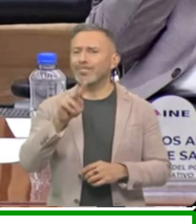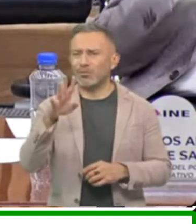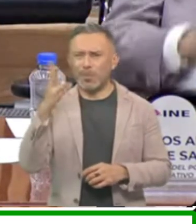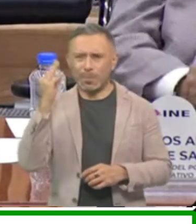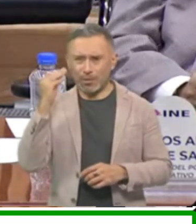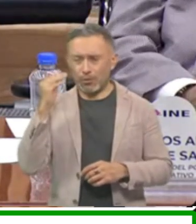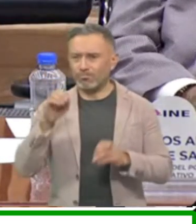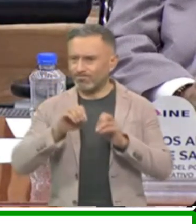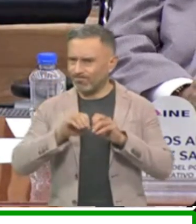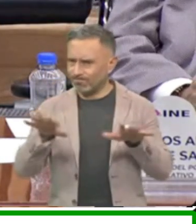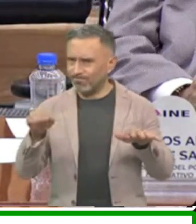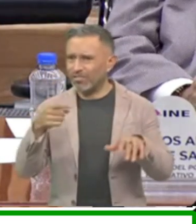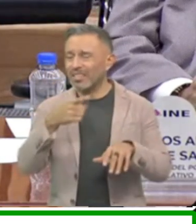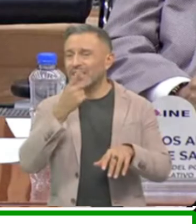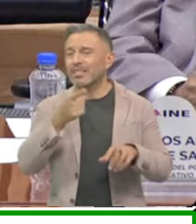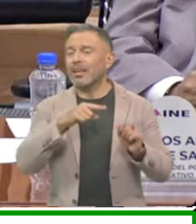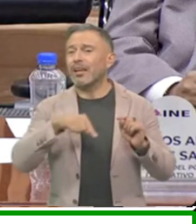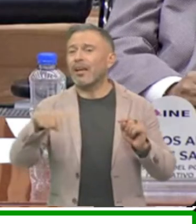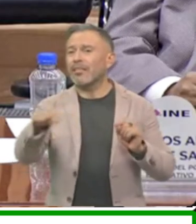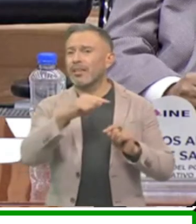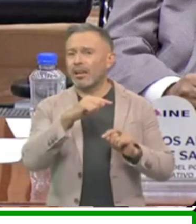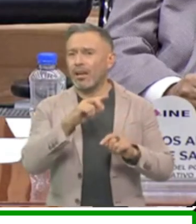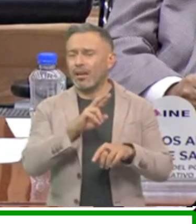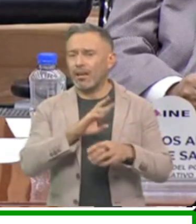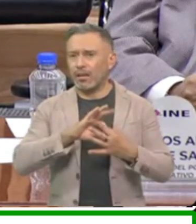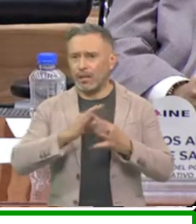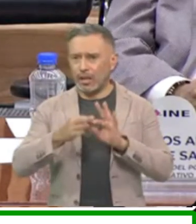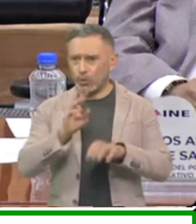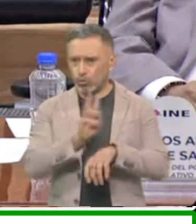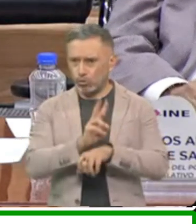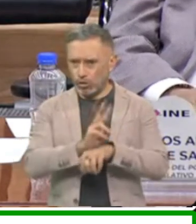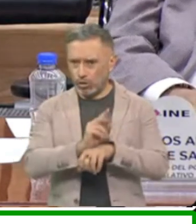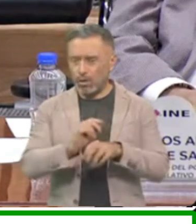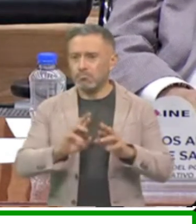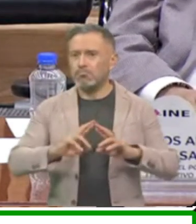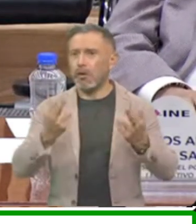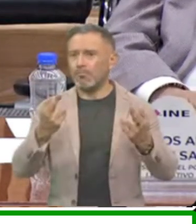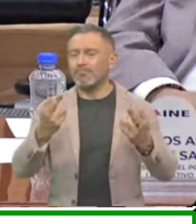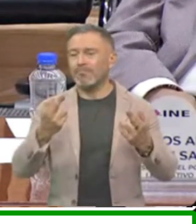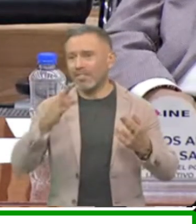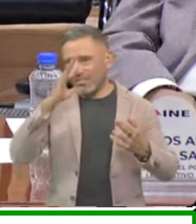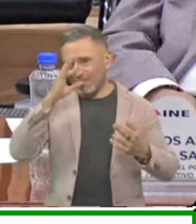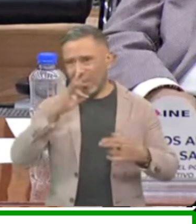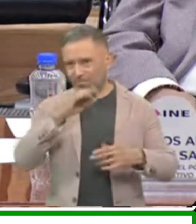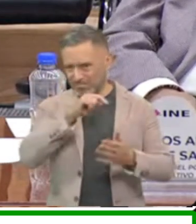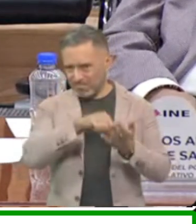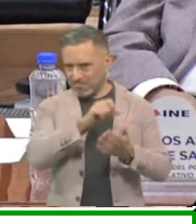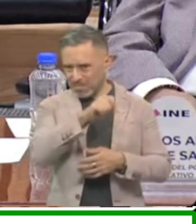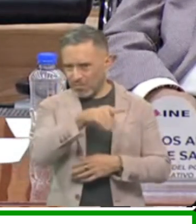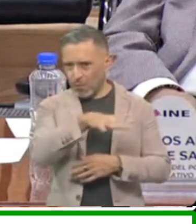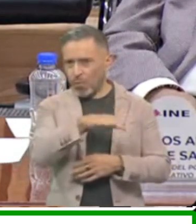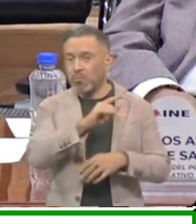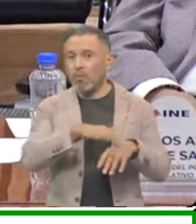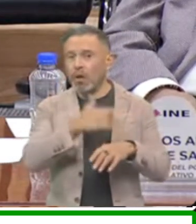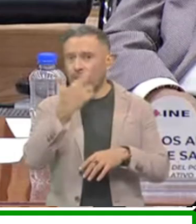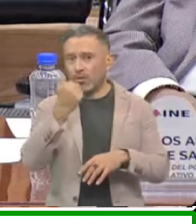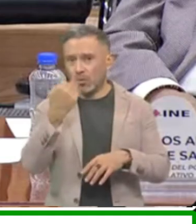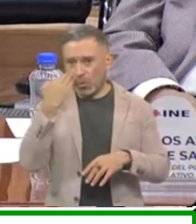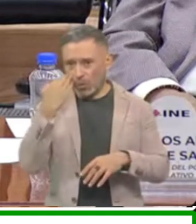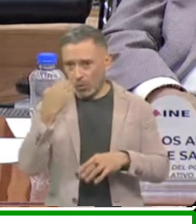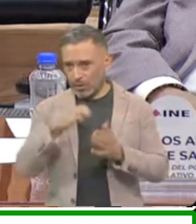la cadena de custodia en ese Consejo Distrital por esto que ocurrió aquí.